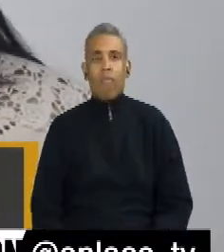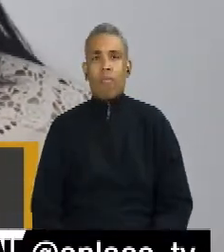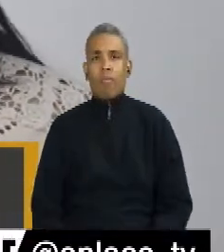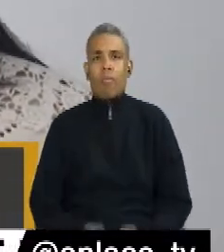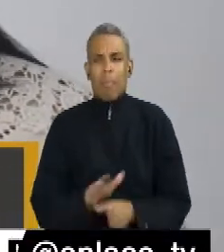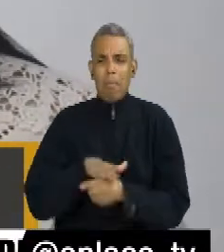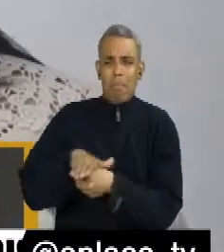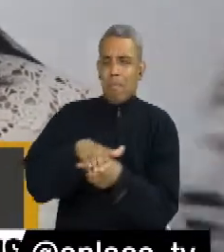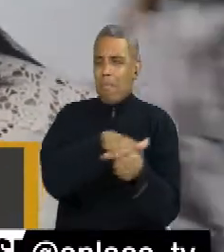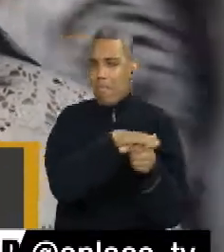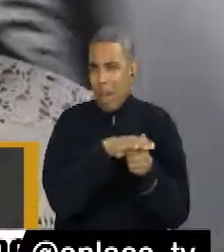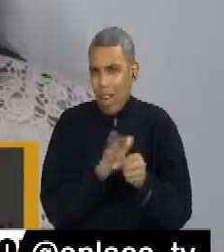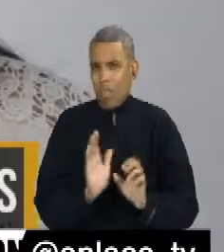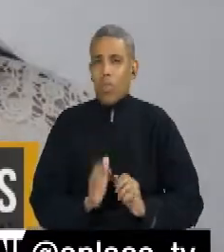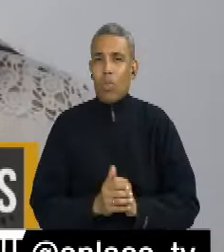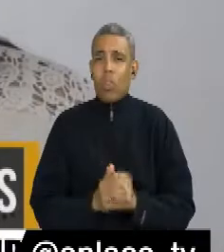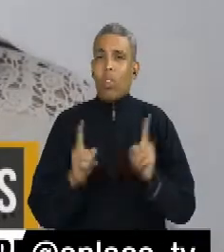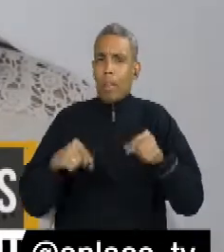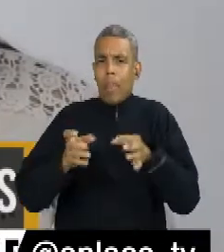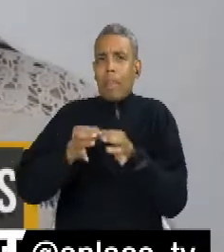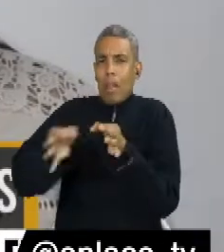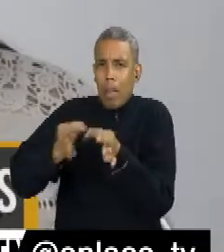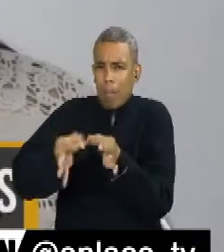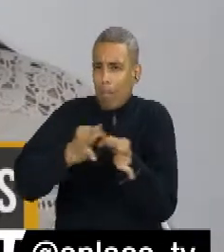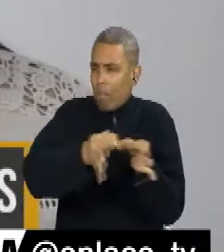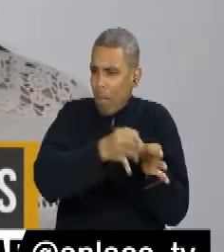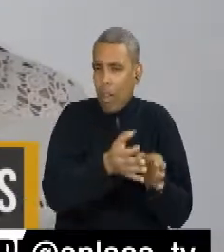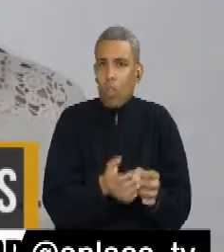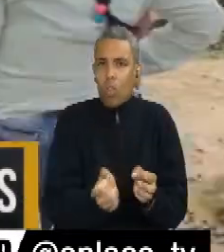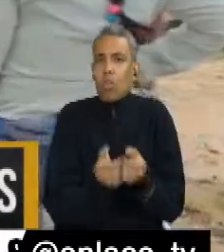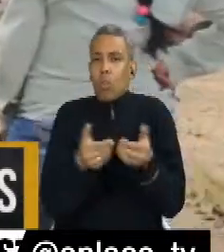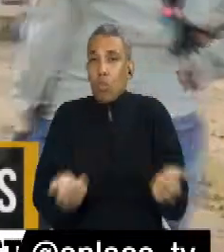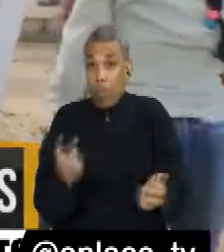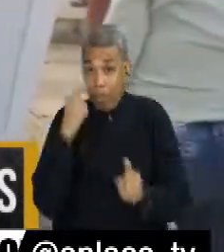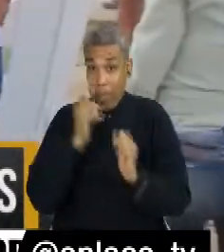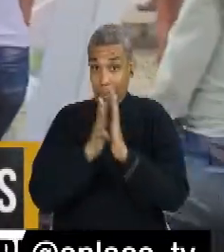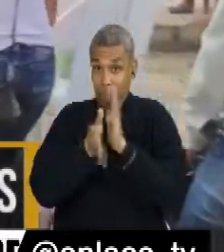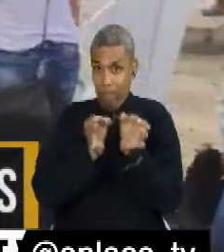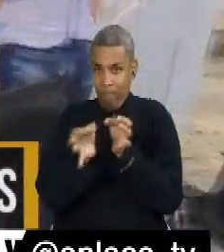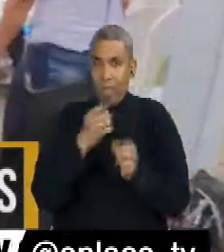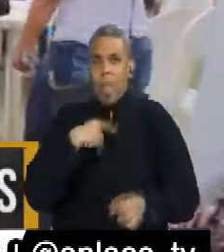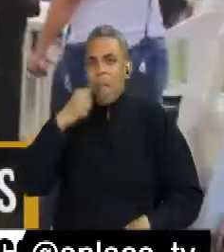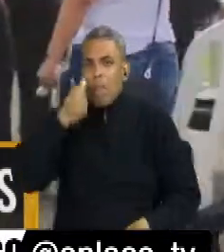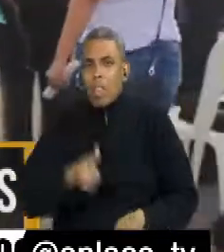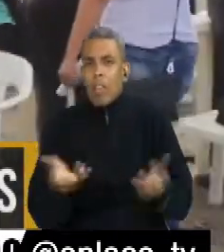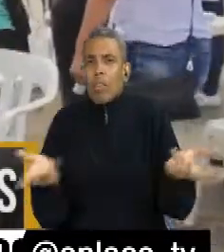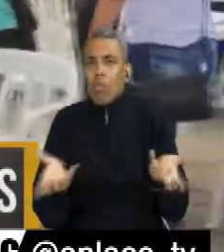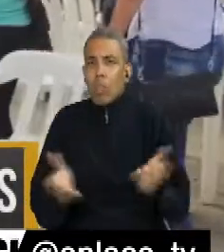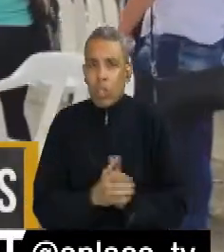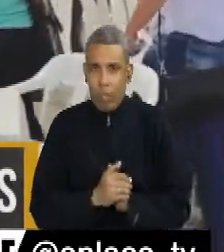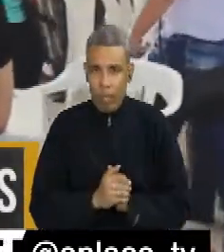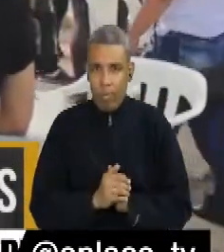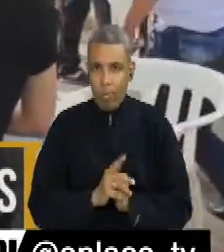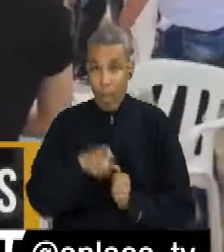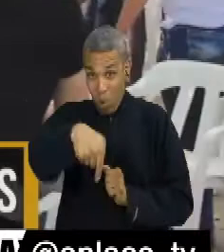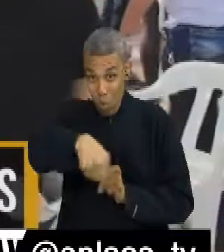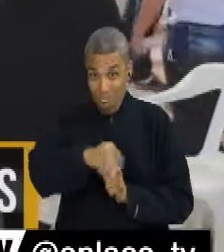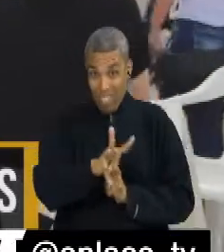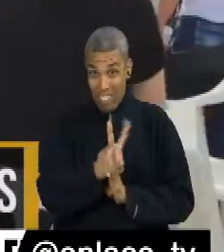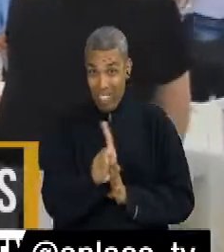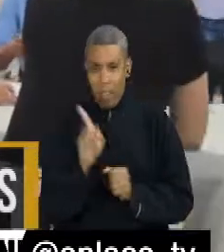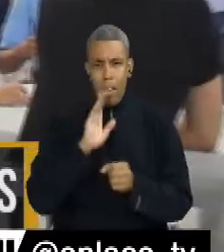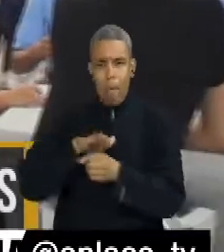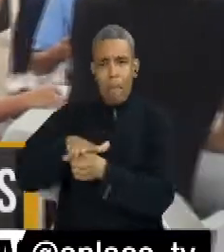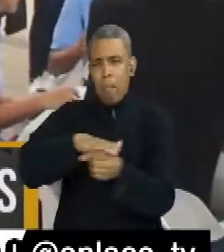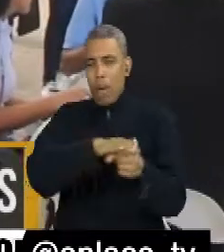en los demás corregimientos y comunas. De la siguiente manera, vamos a estar el día de mañana 31 de mayo en la comuna 6, en